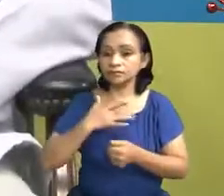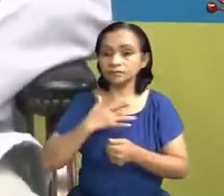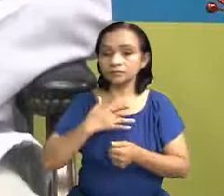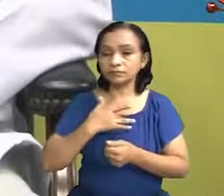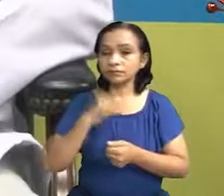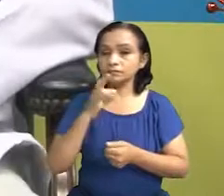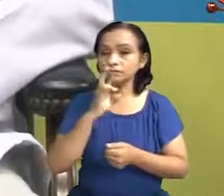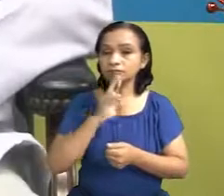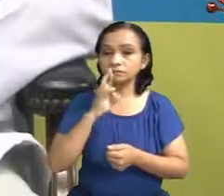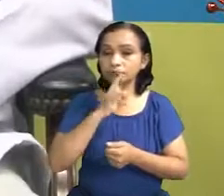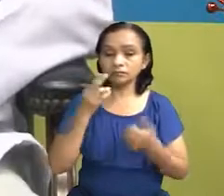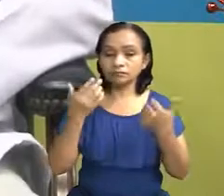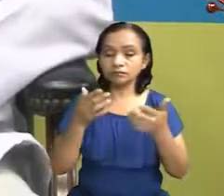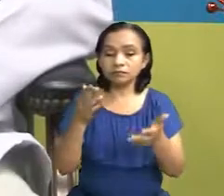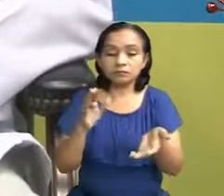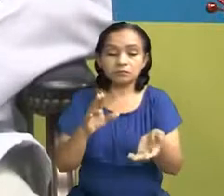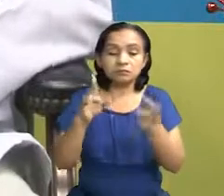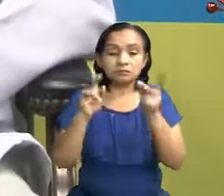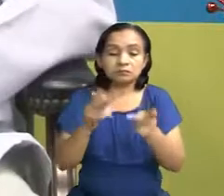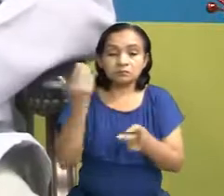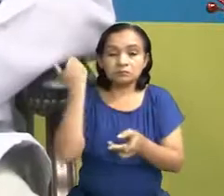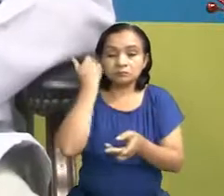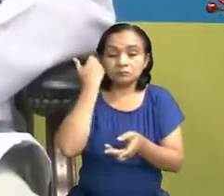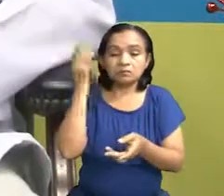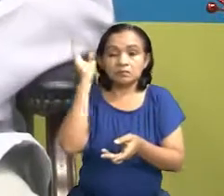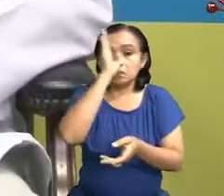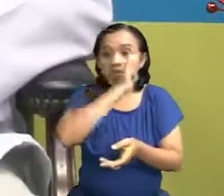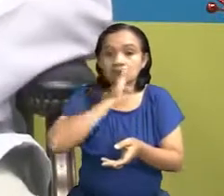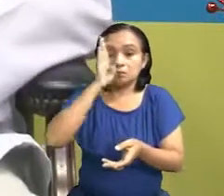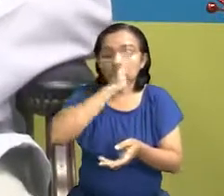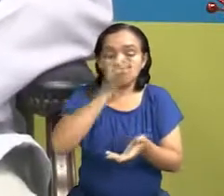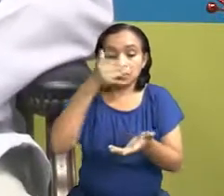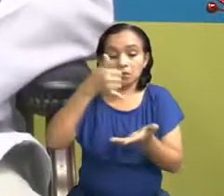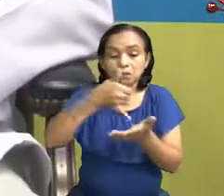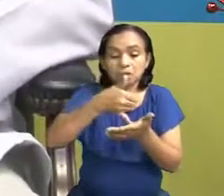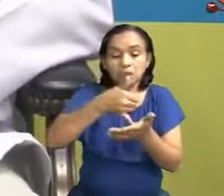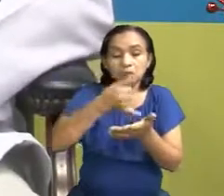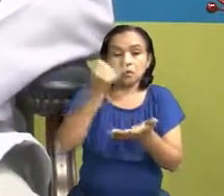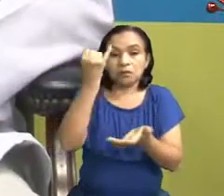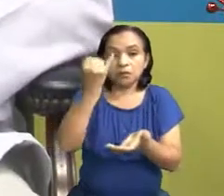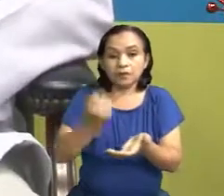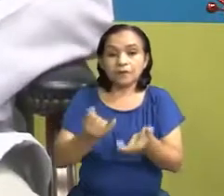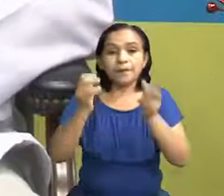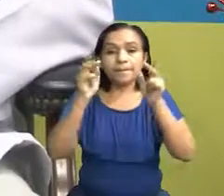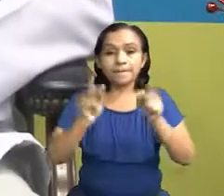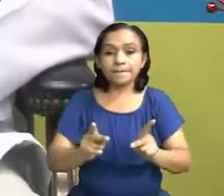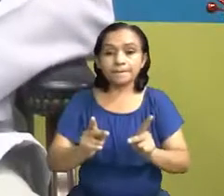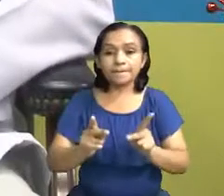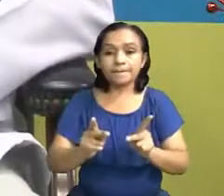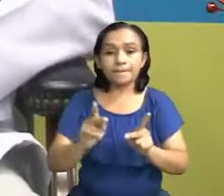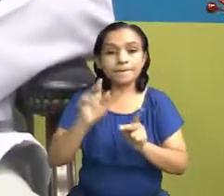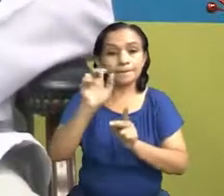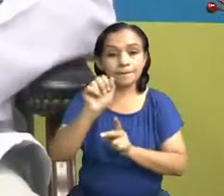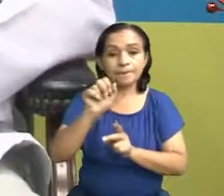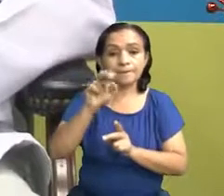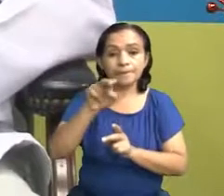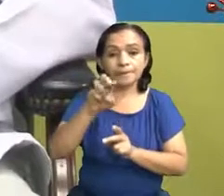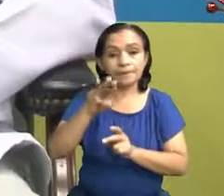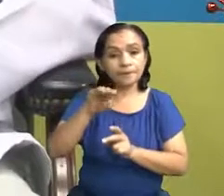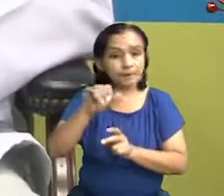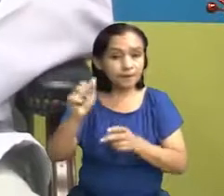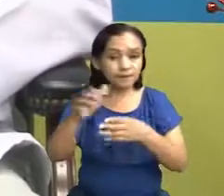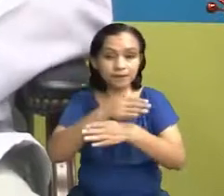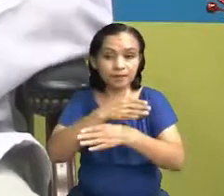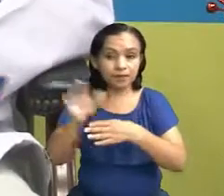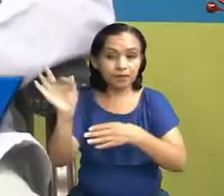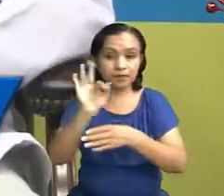rojos para cualquier otro tipo de anemia, ¿verdad? Que no sea causada por una cirugía, ¿verdad? Por ejemplo, Hay personas que tienen anemias por diferentes razones,